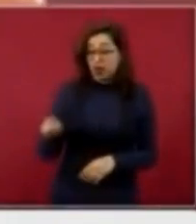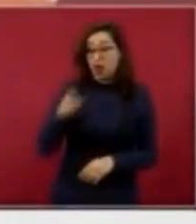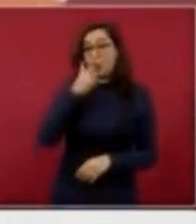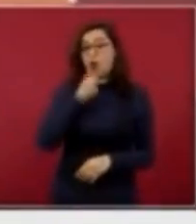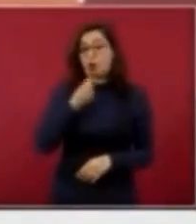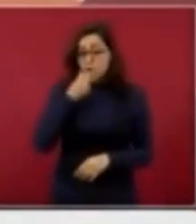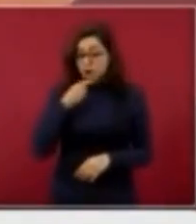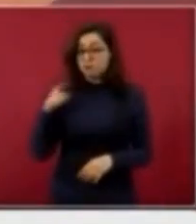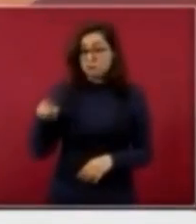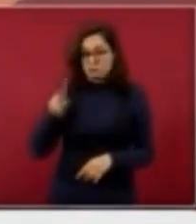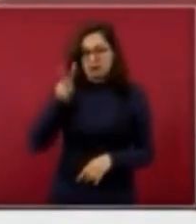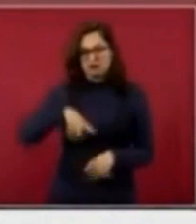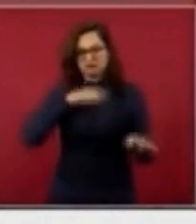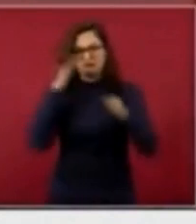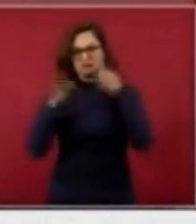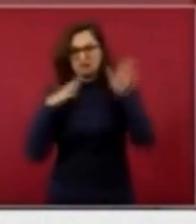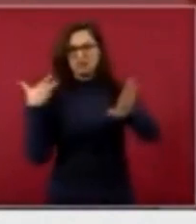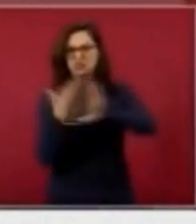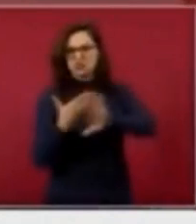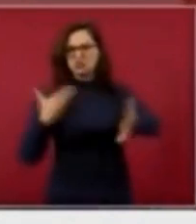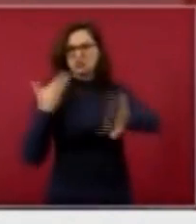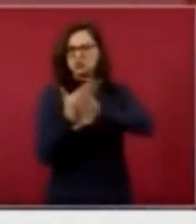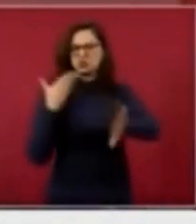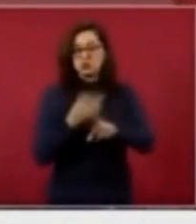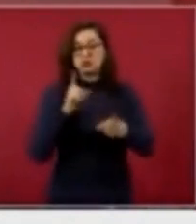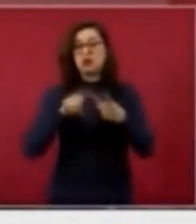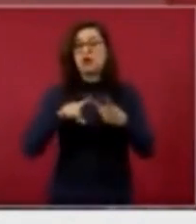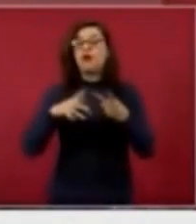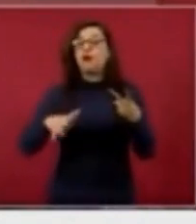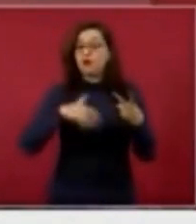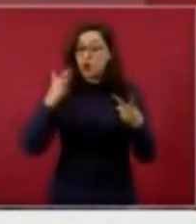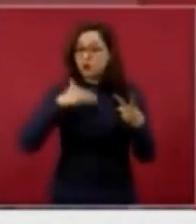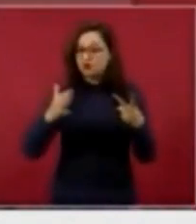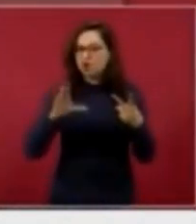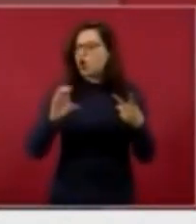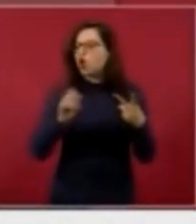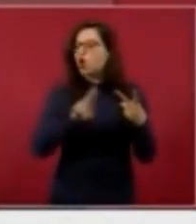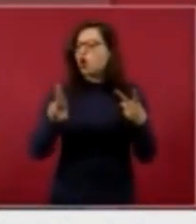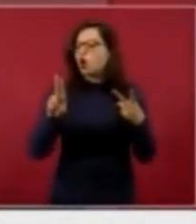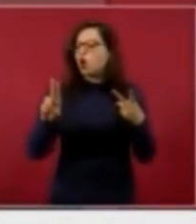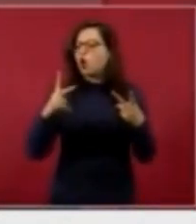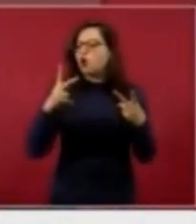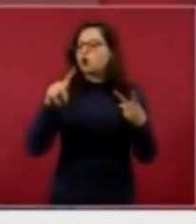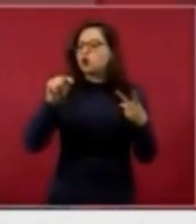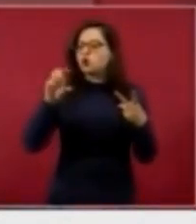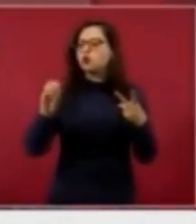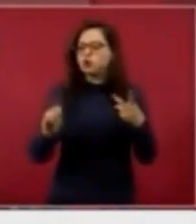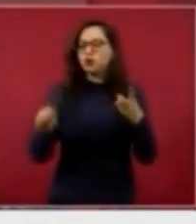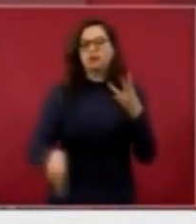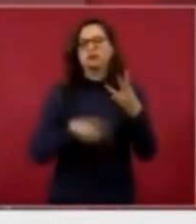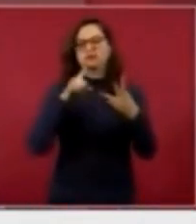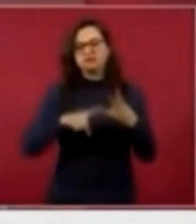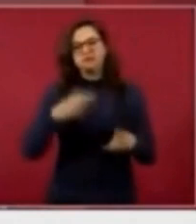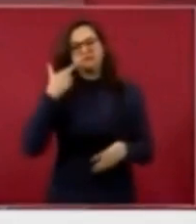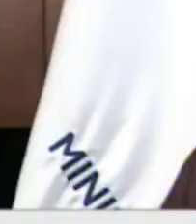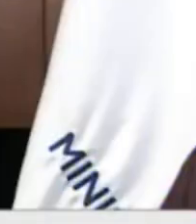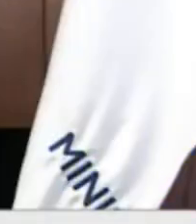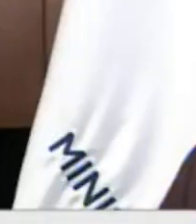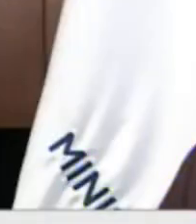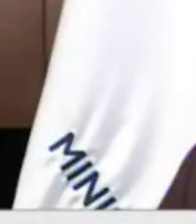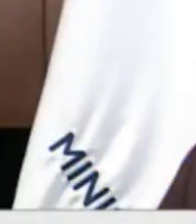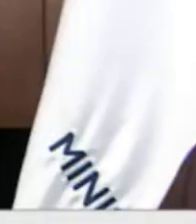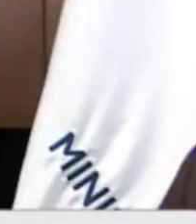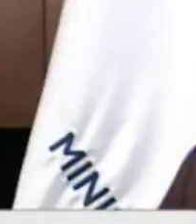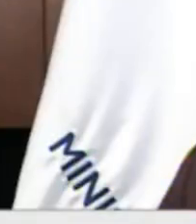pero queremos dar el realce de la inversión mexicana que existe en guatemala y ver el tema de las fronteras ver el tema de que